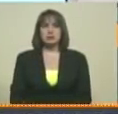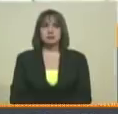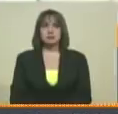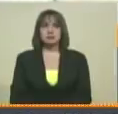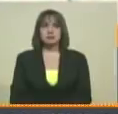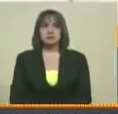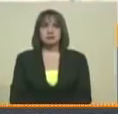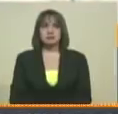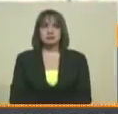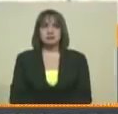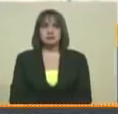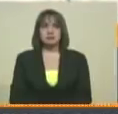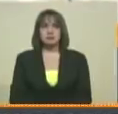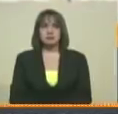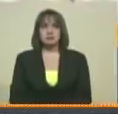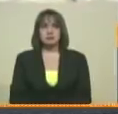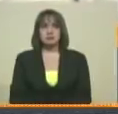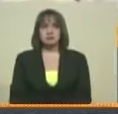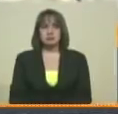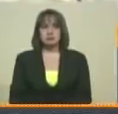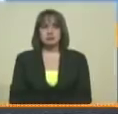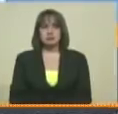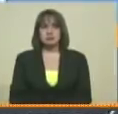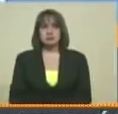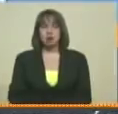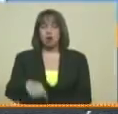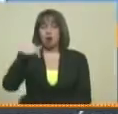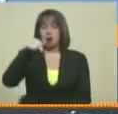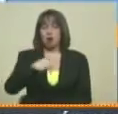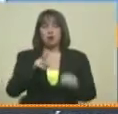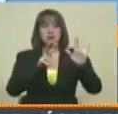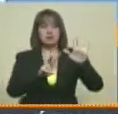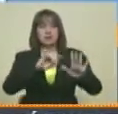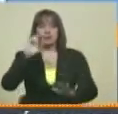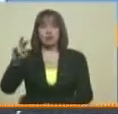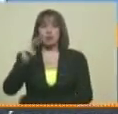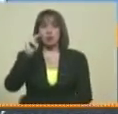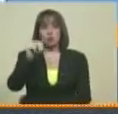June, 7 of June. Hoy, 7 de junio.